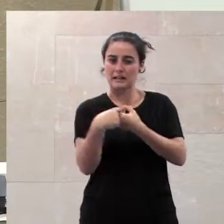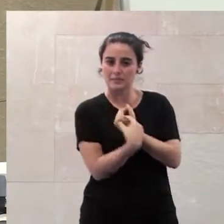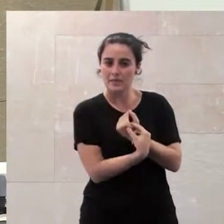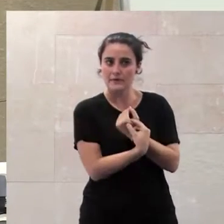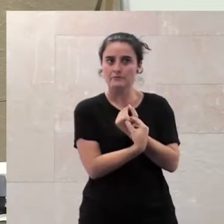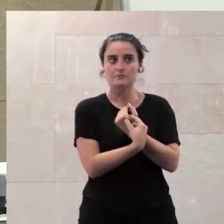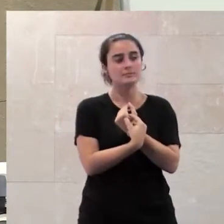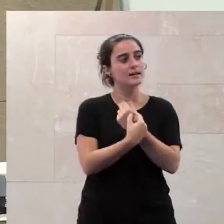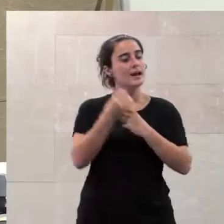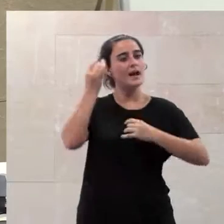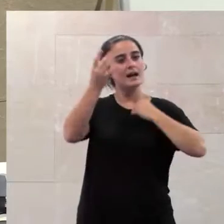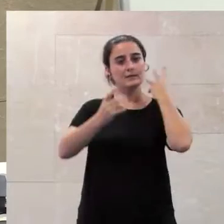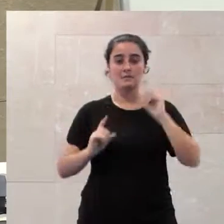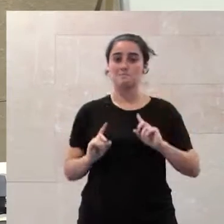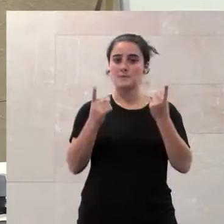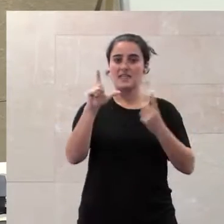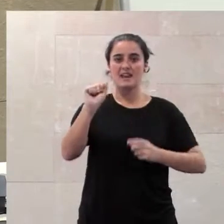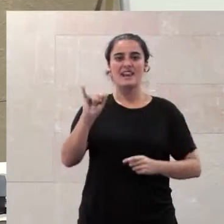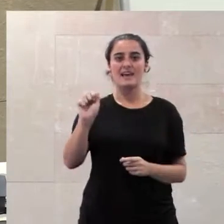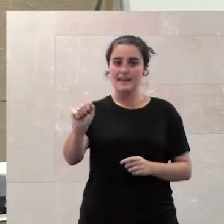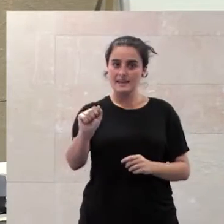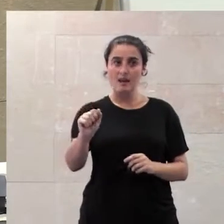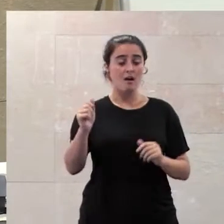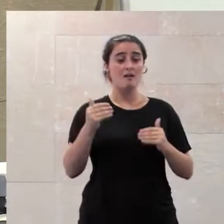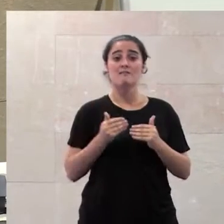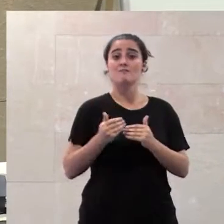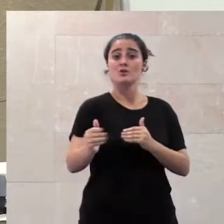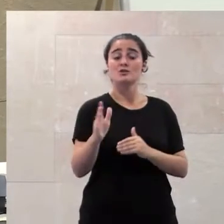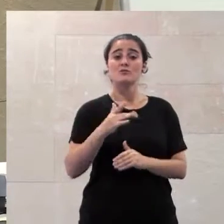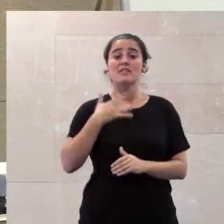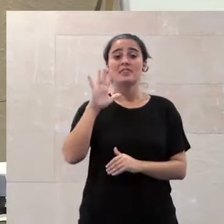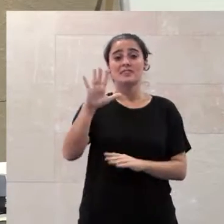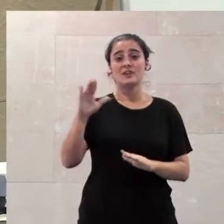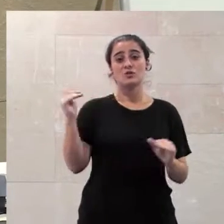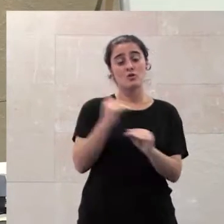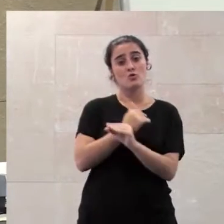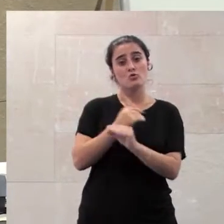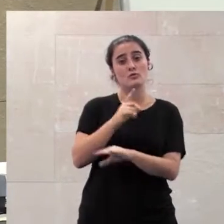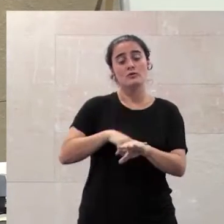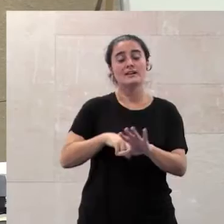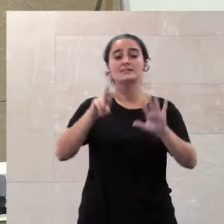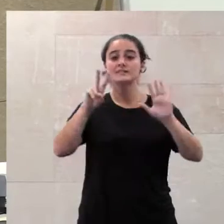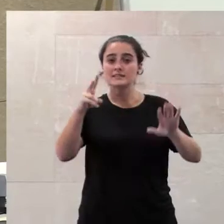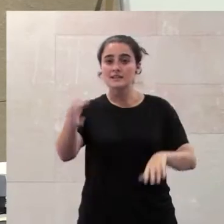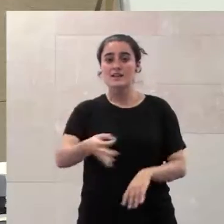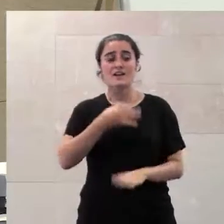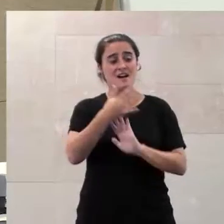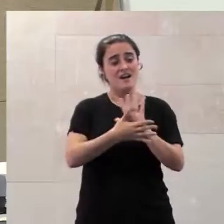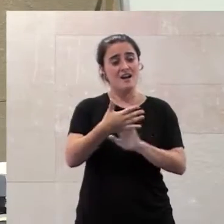a la primera actividad de Laia Eskola, que se va a celebrar el próximo día 5 de octubre a las 7. Charlaremos con